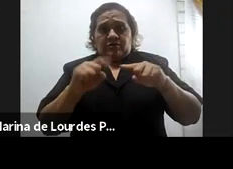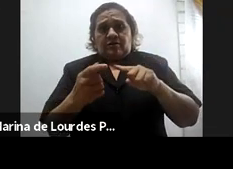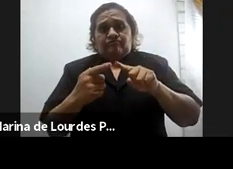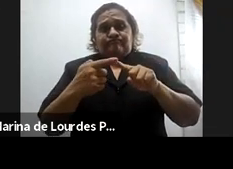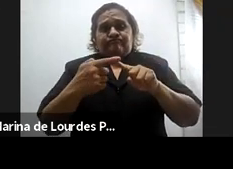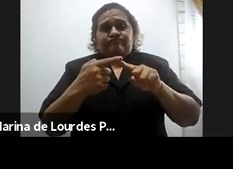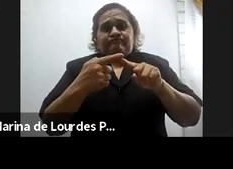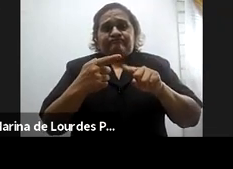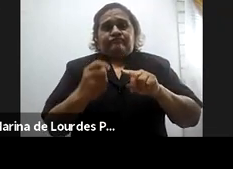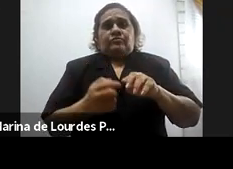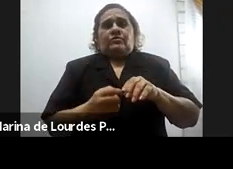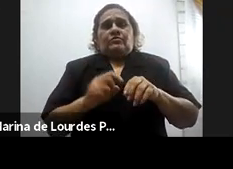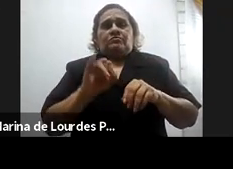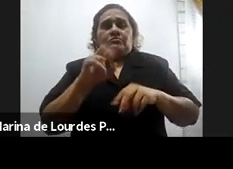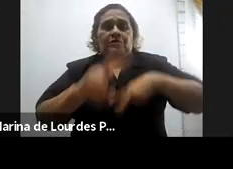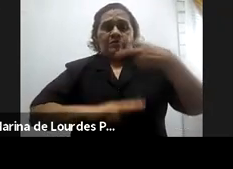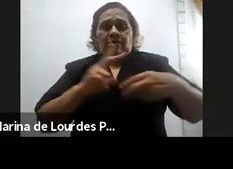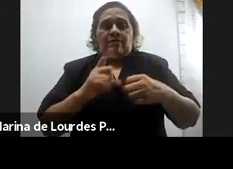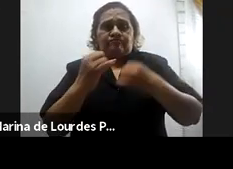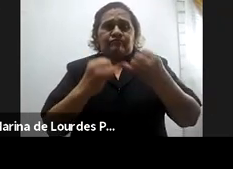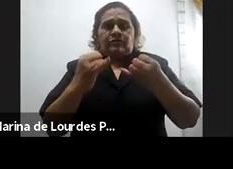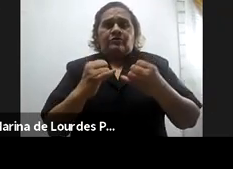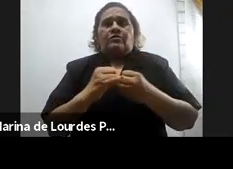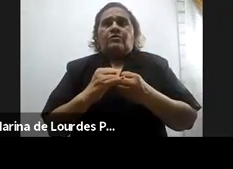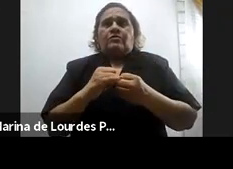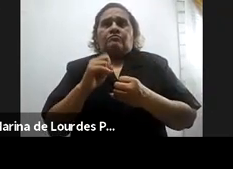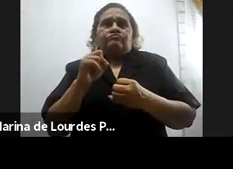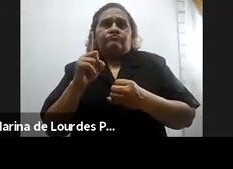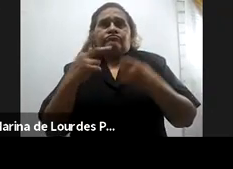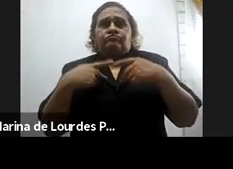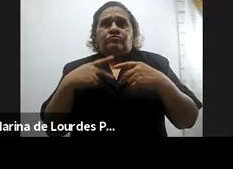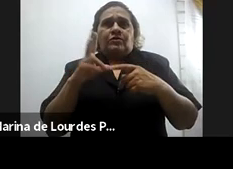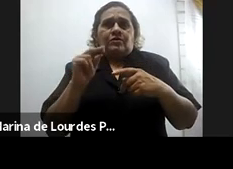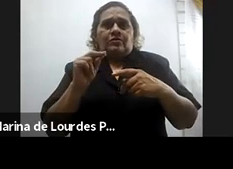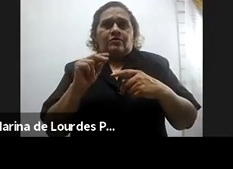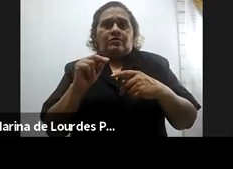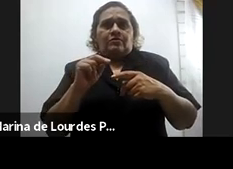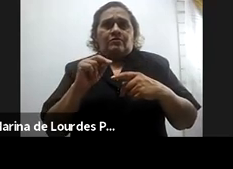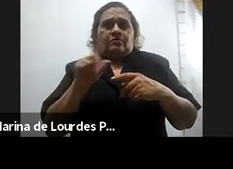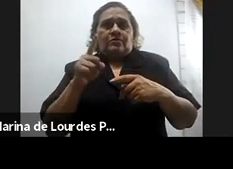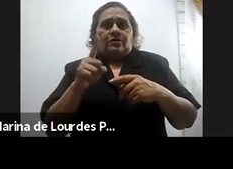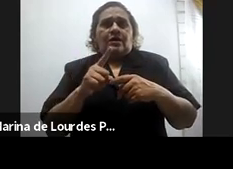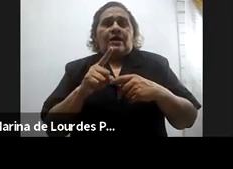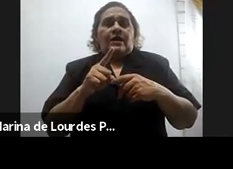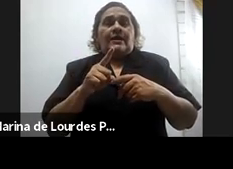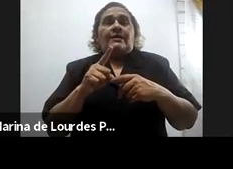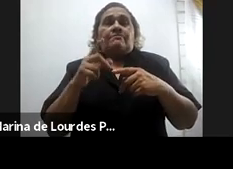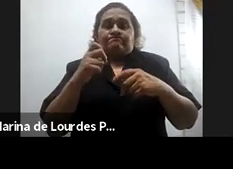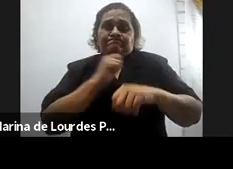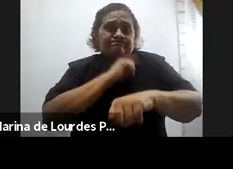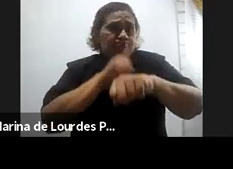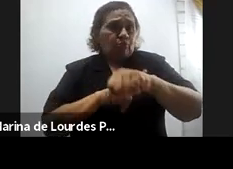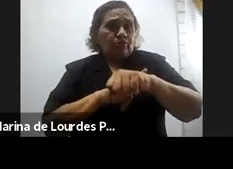cortarlas. Si vamos a acudir con alguien que no sea con la que hace el pedicure, hay podólogos que